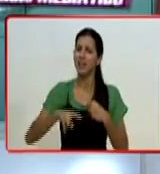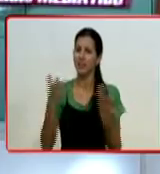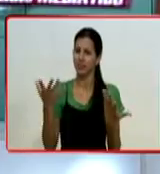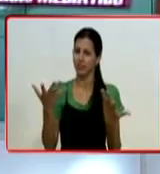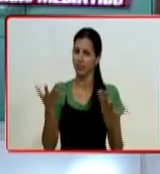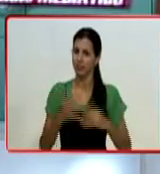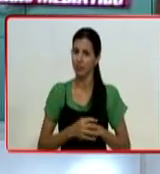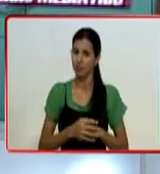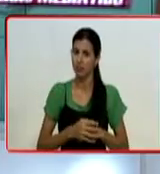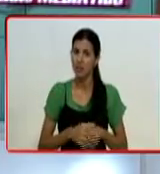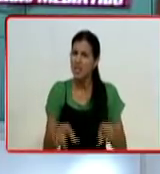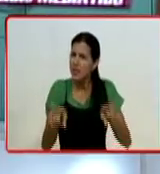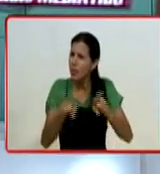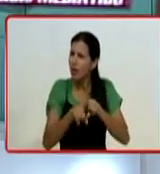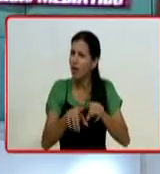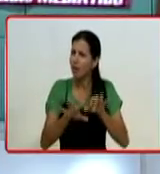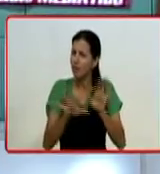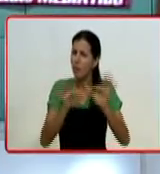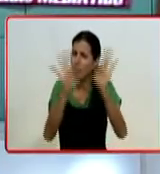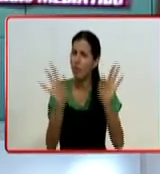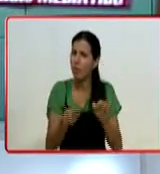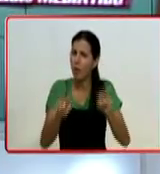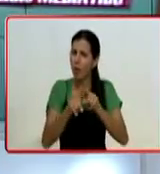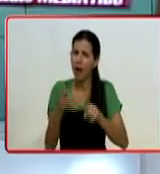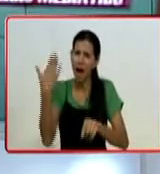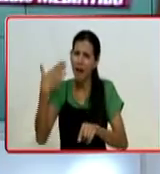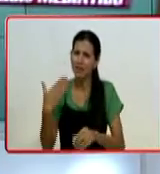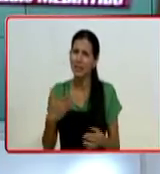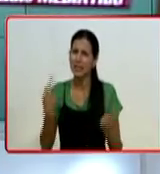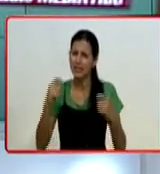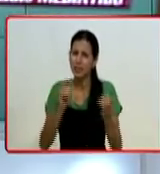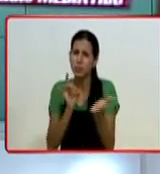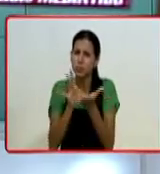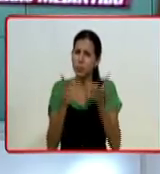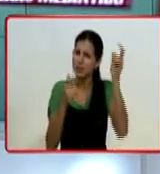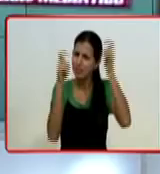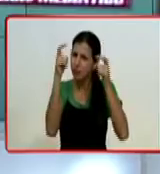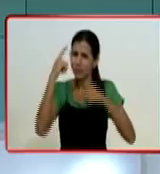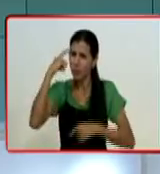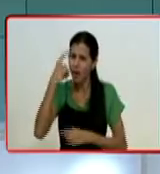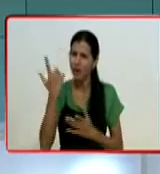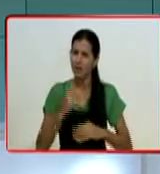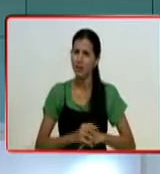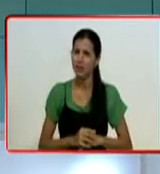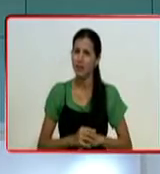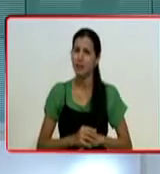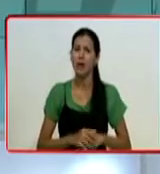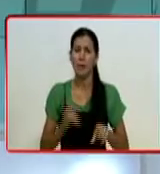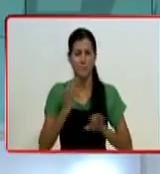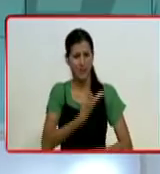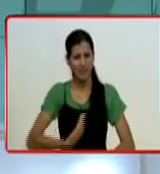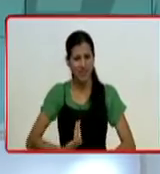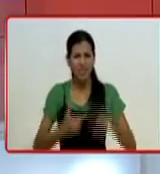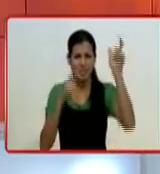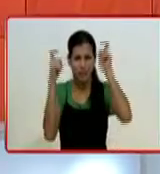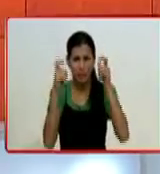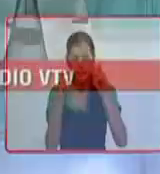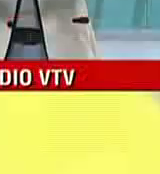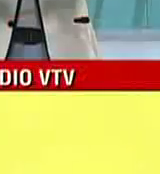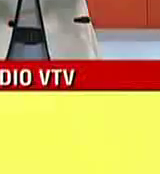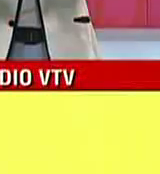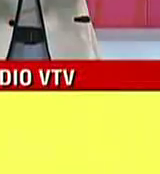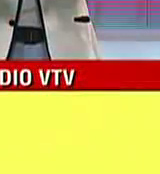¿acaso no lo hicieron durante un carmonazo? ¿Acaso no les bastó ver a un presidente, Hugo Rafael Chávez Frías,